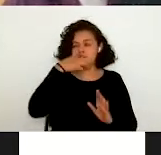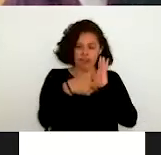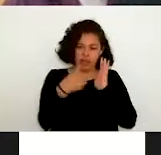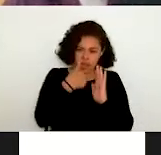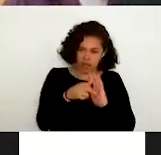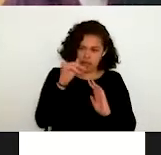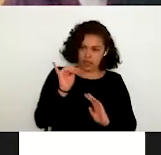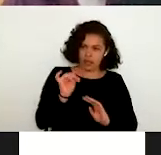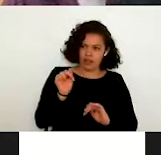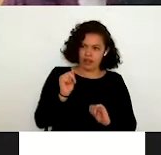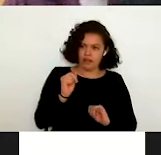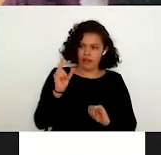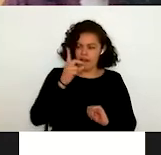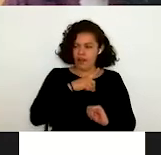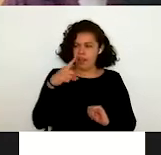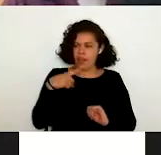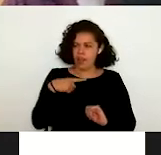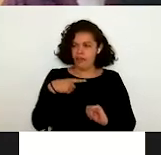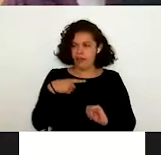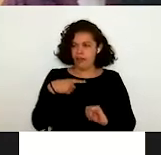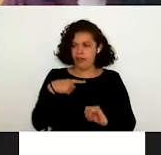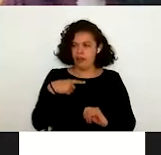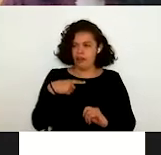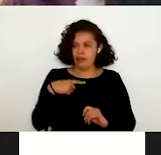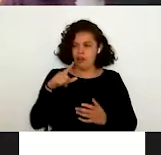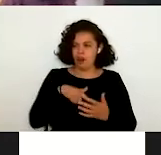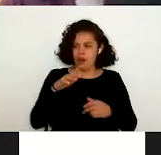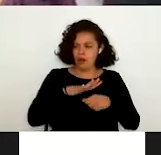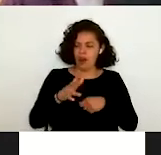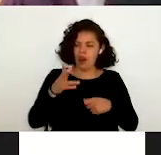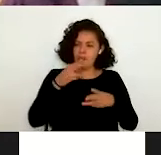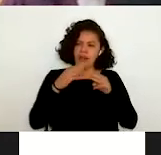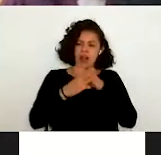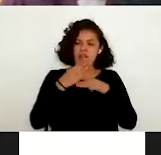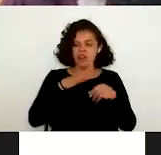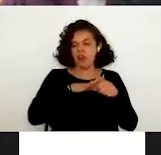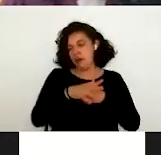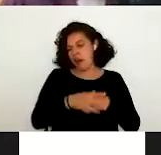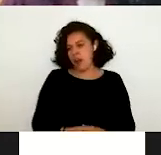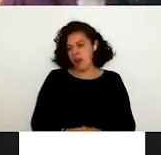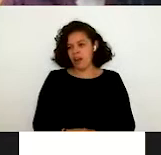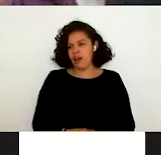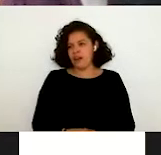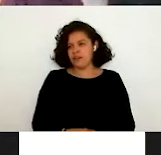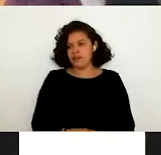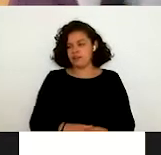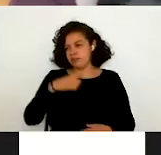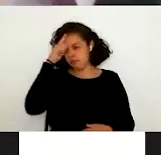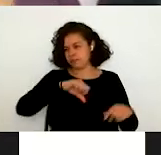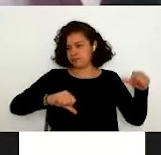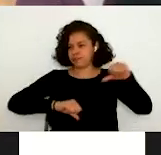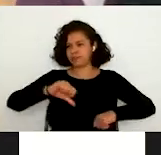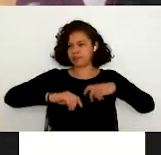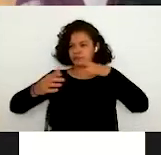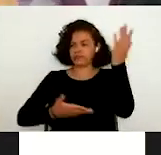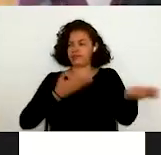en cuenta en qué espacio va a ser, qué materiales voy a ocupar, ¿no? Entonces, el proponer actividades no es